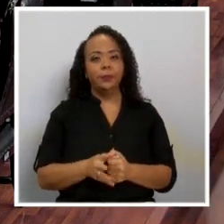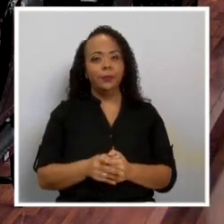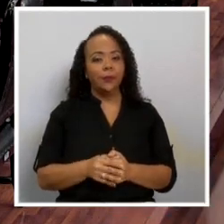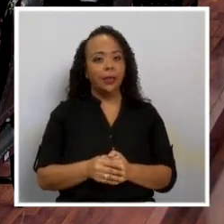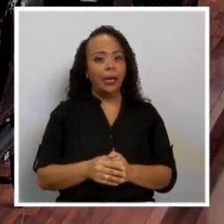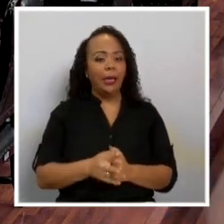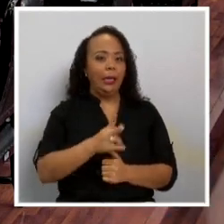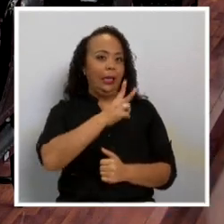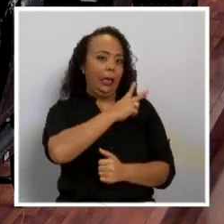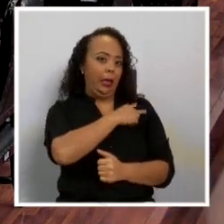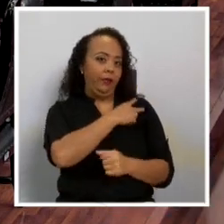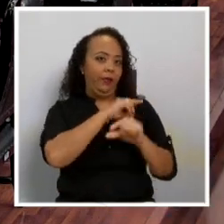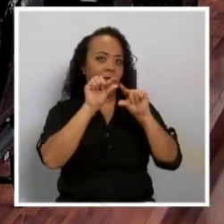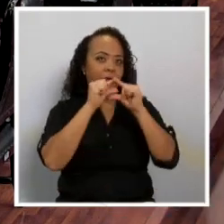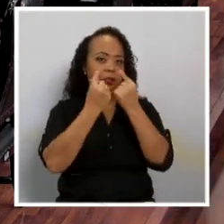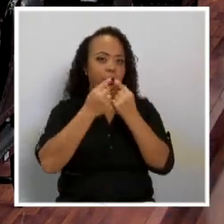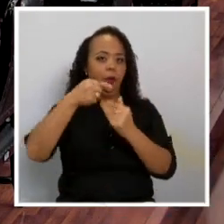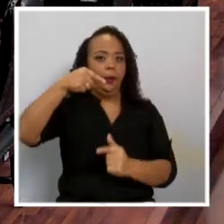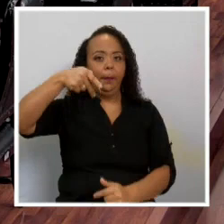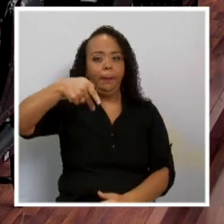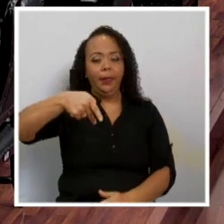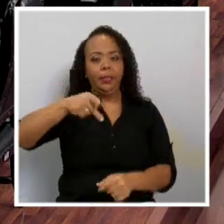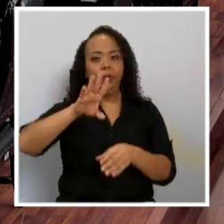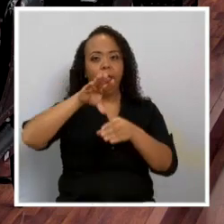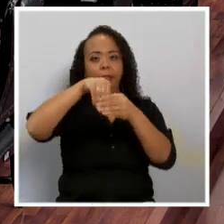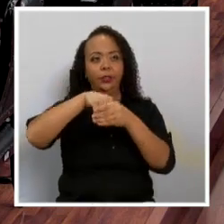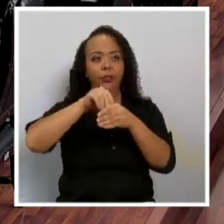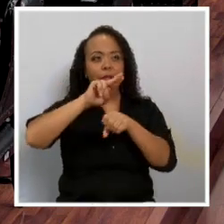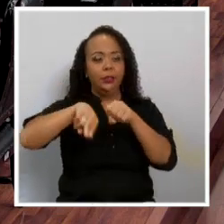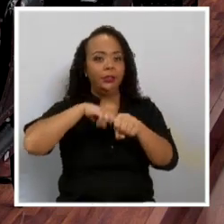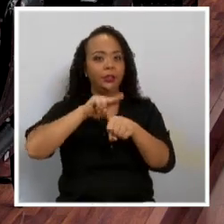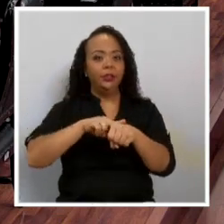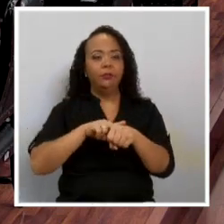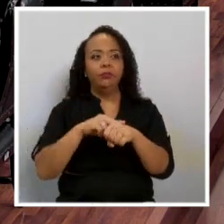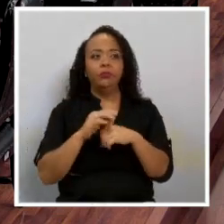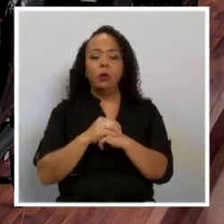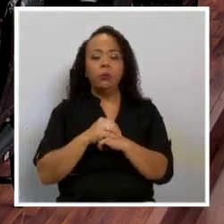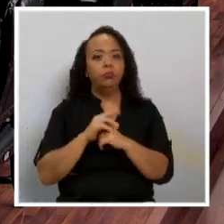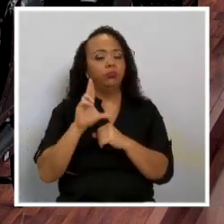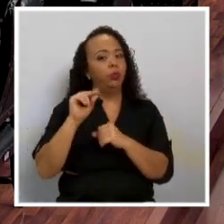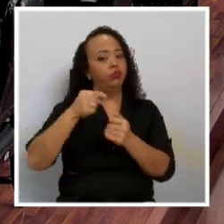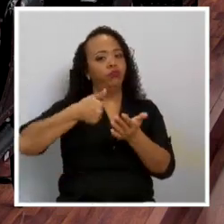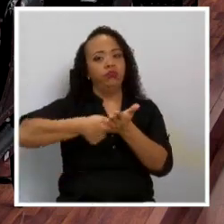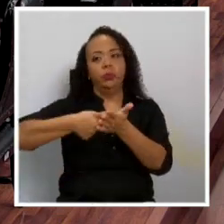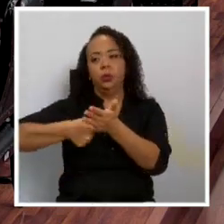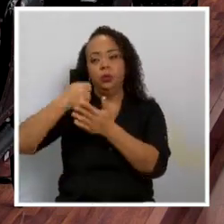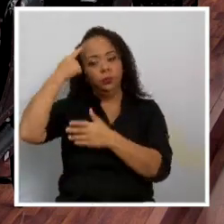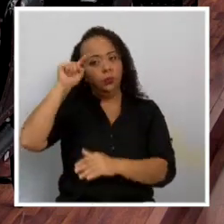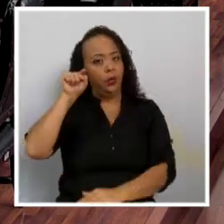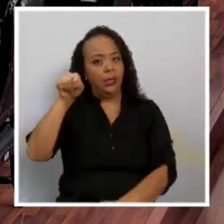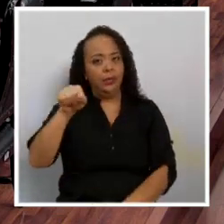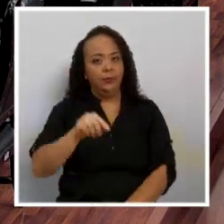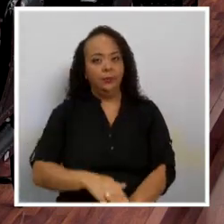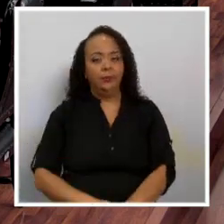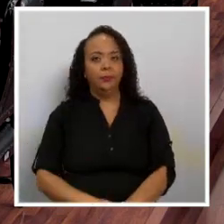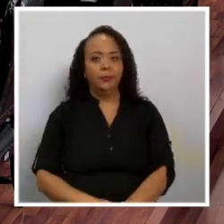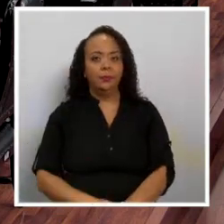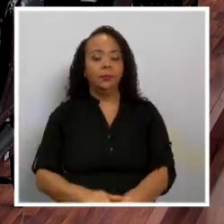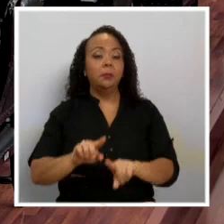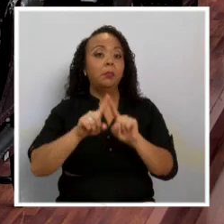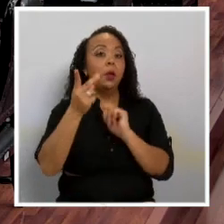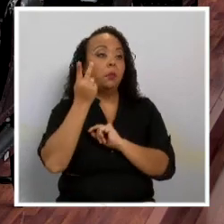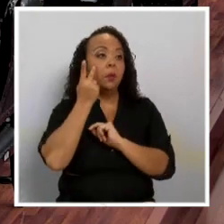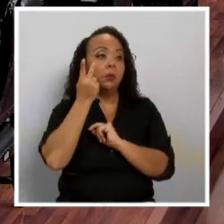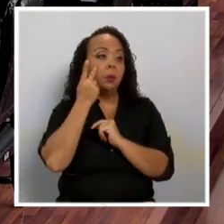el jefe de fracción del Partido Integración Nacional, Walter Muñoz, eventualmente no estaría votando por ella. Pero vamos a